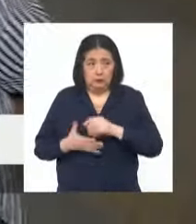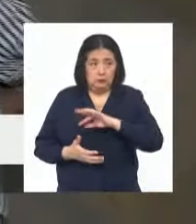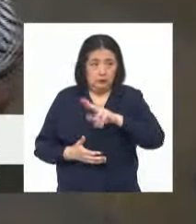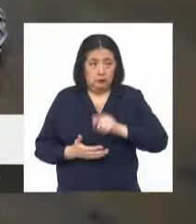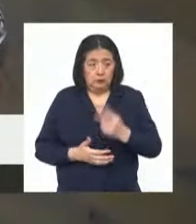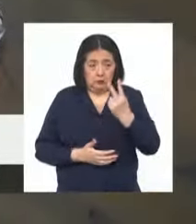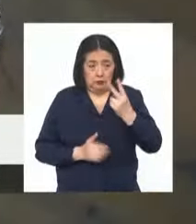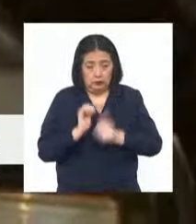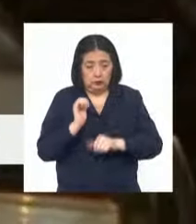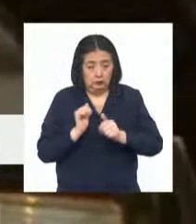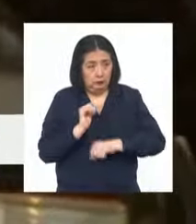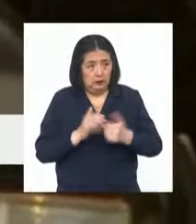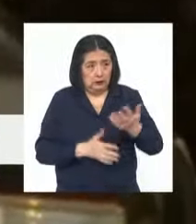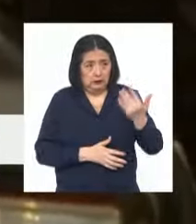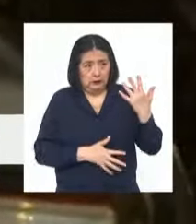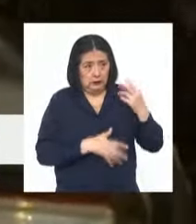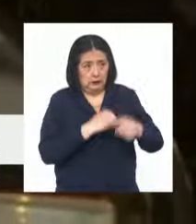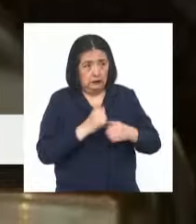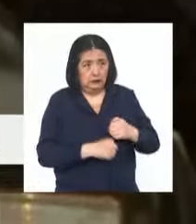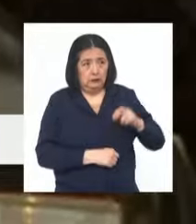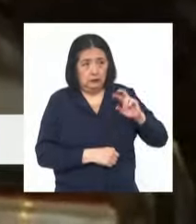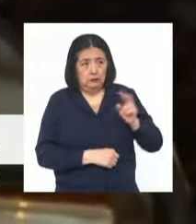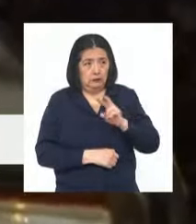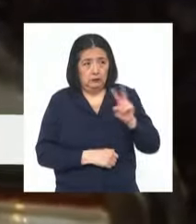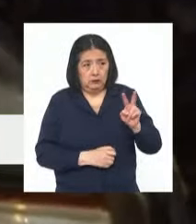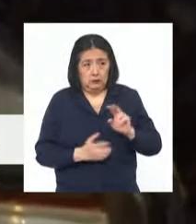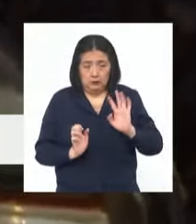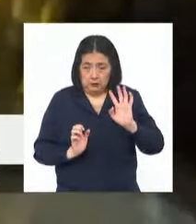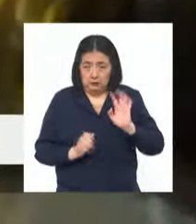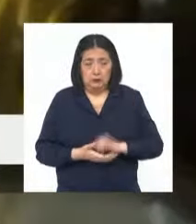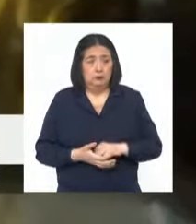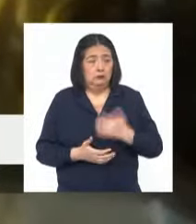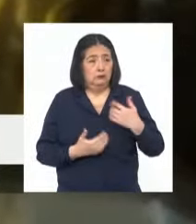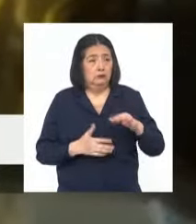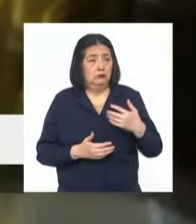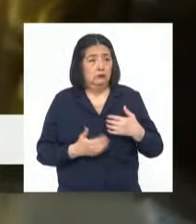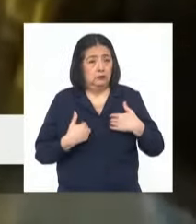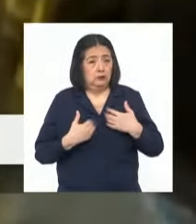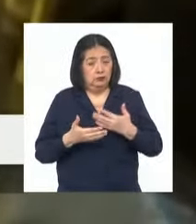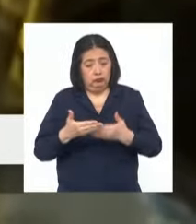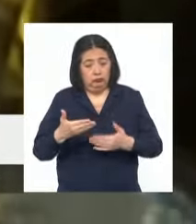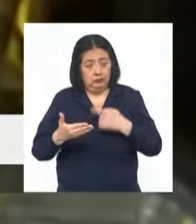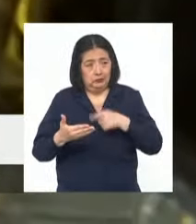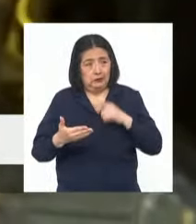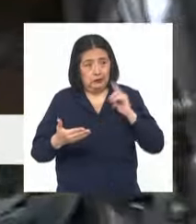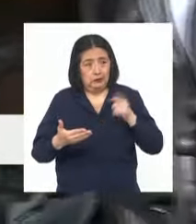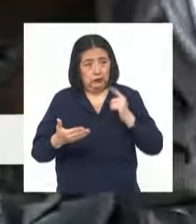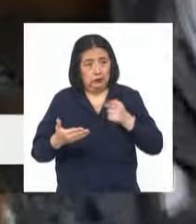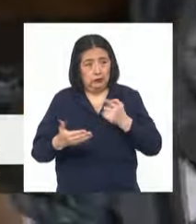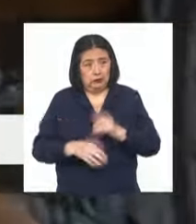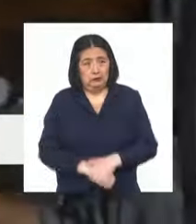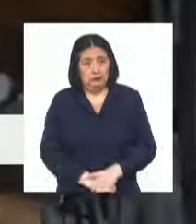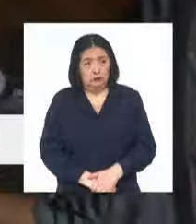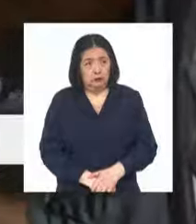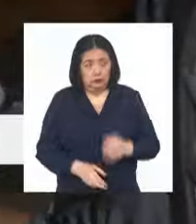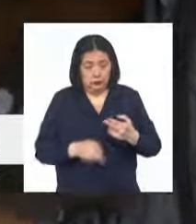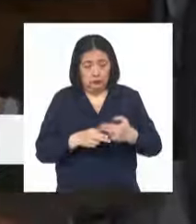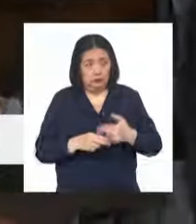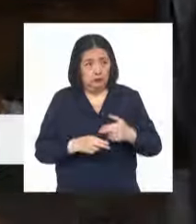dos hermanas, opera desde el año 2022 y desde entonces cuentan con una serie de denuncias en su haber.